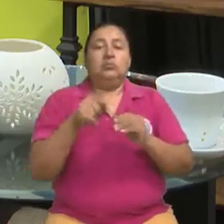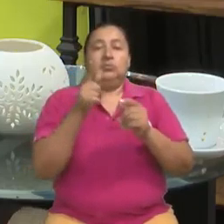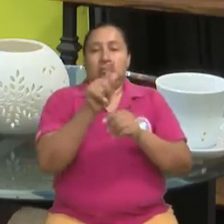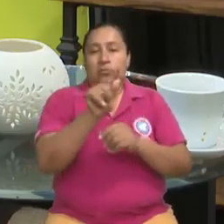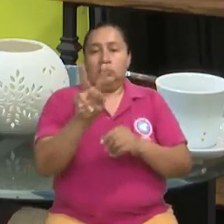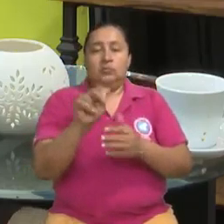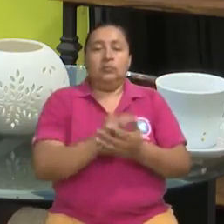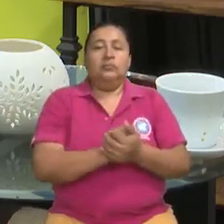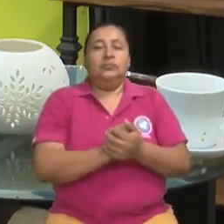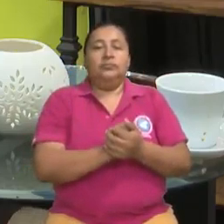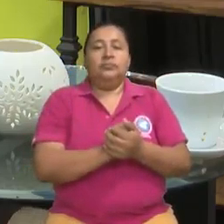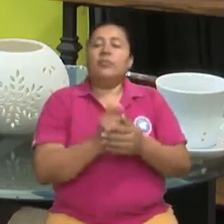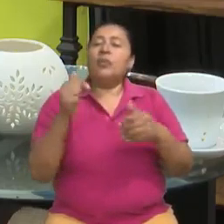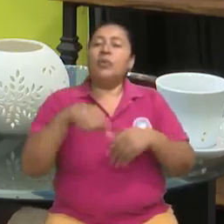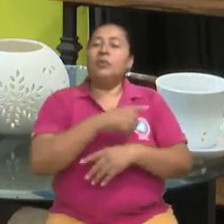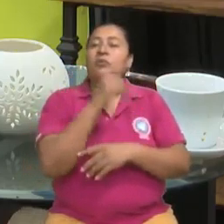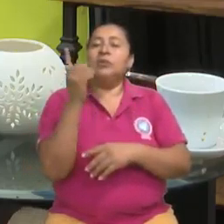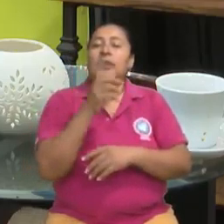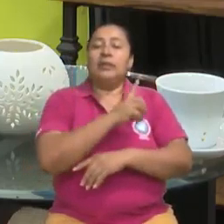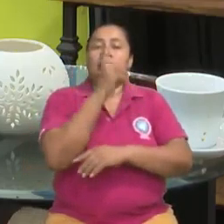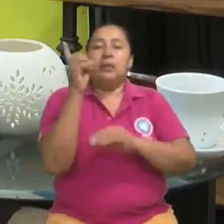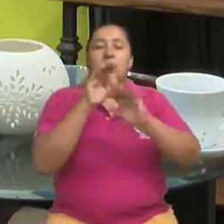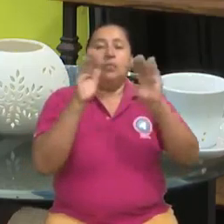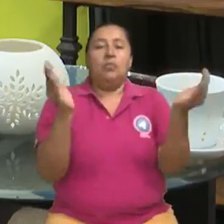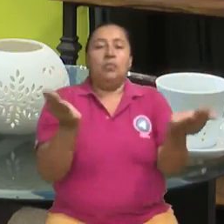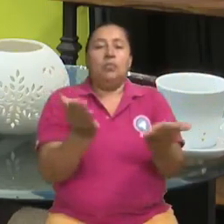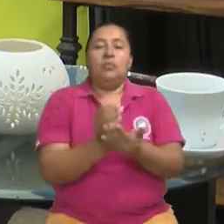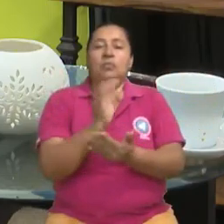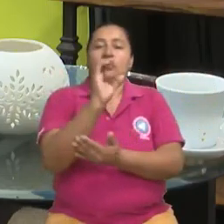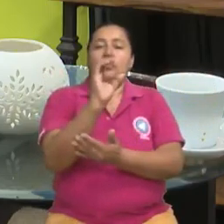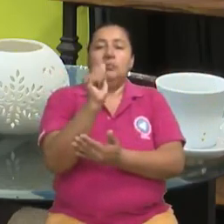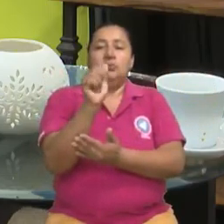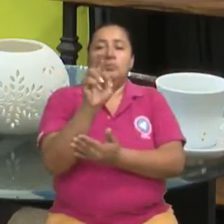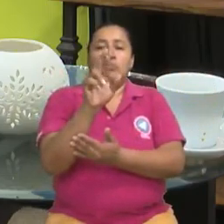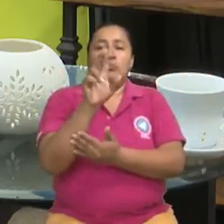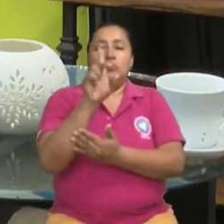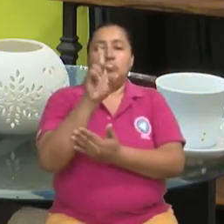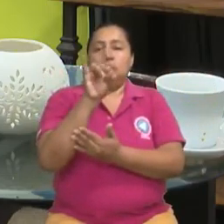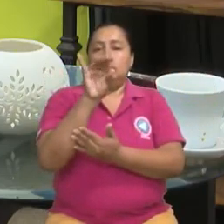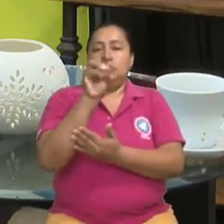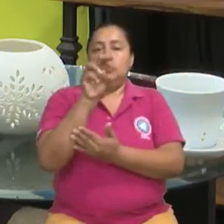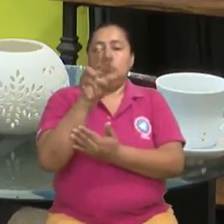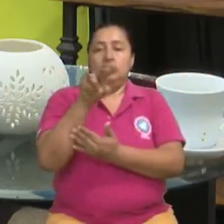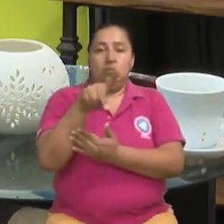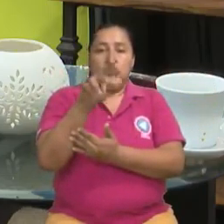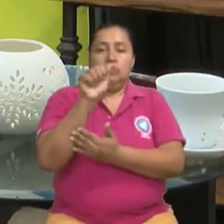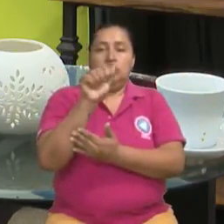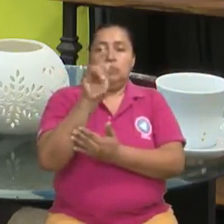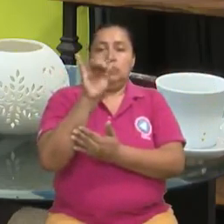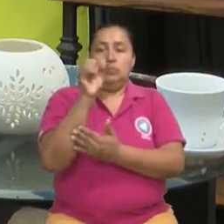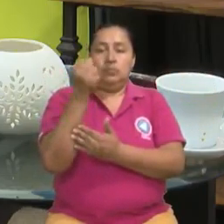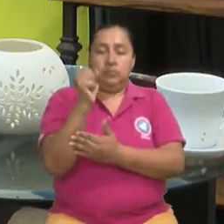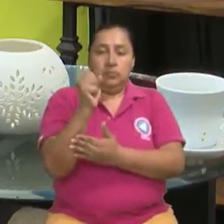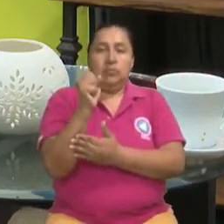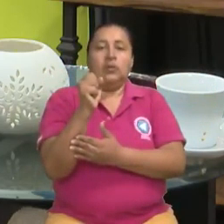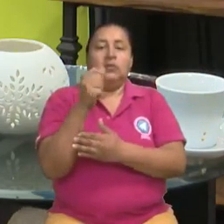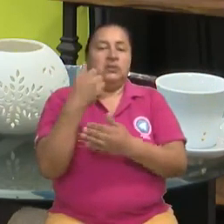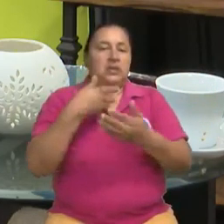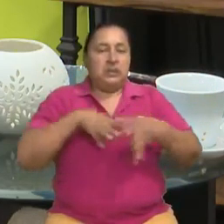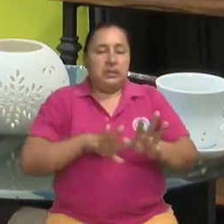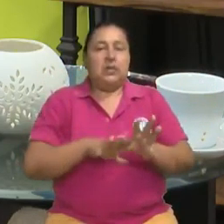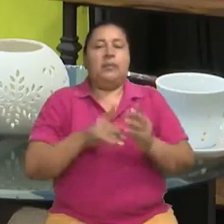El día de hoy vamos a estar hablando del Día Mundial de las Cardiopatías Congénitas, principalmente las pediátricas.